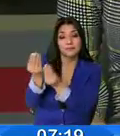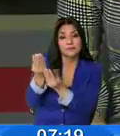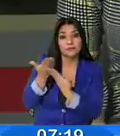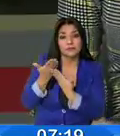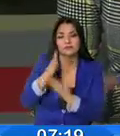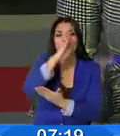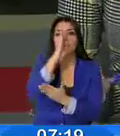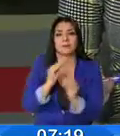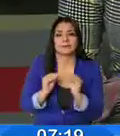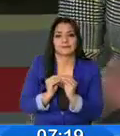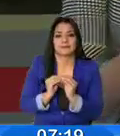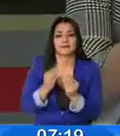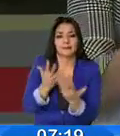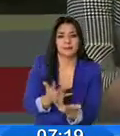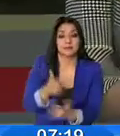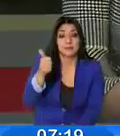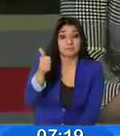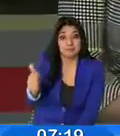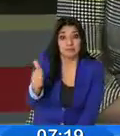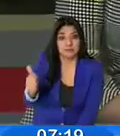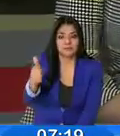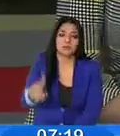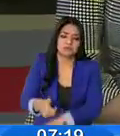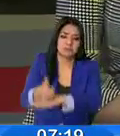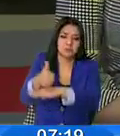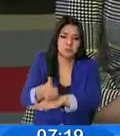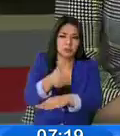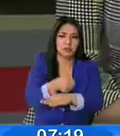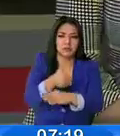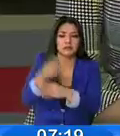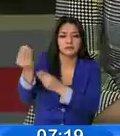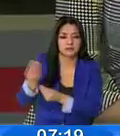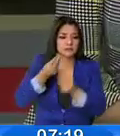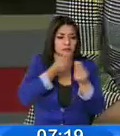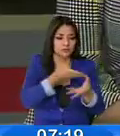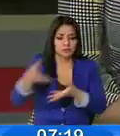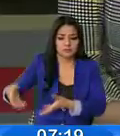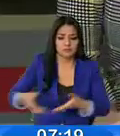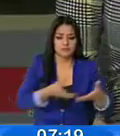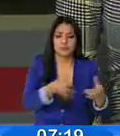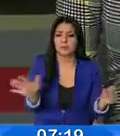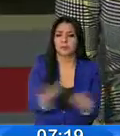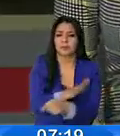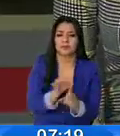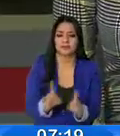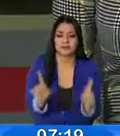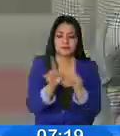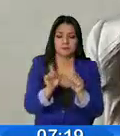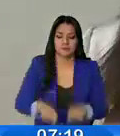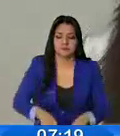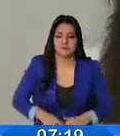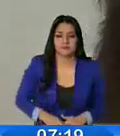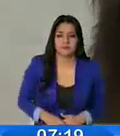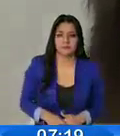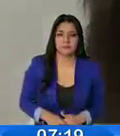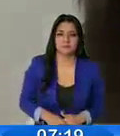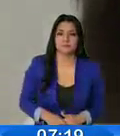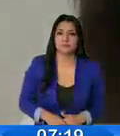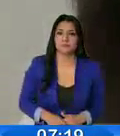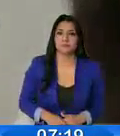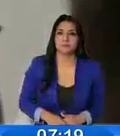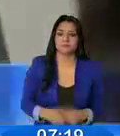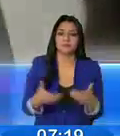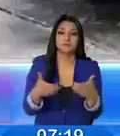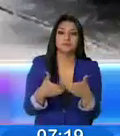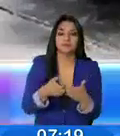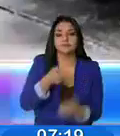gobierno ecuatoriano, pues esperan que sean las carteras de Estado involucradas las que entreguen todos los documentos. Luego que los familiares del